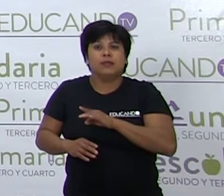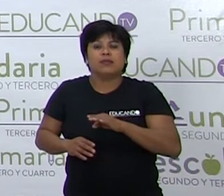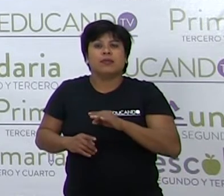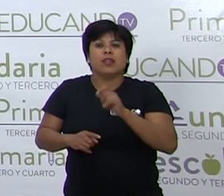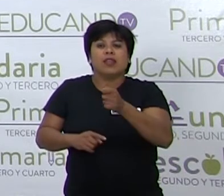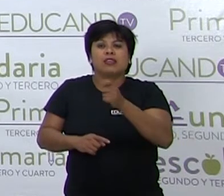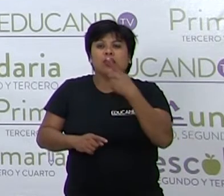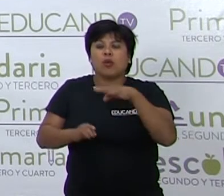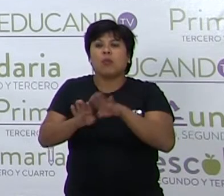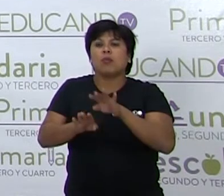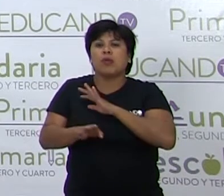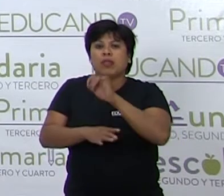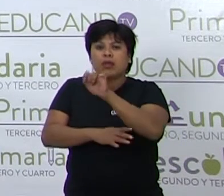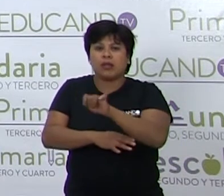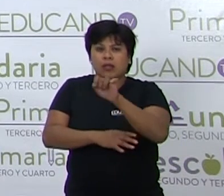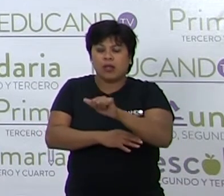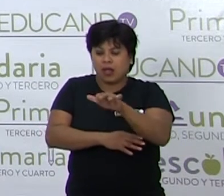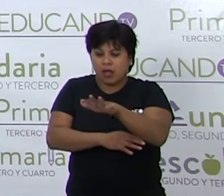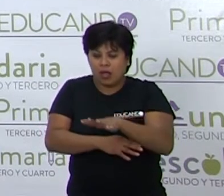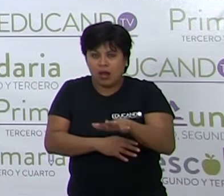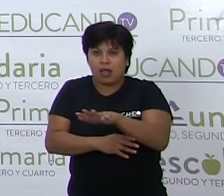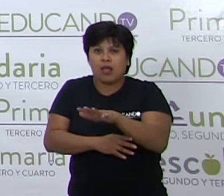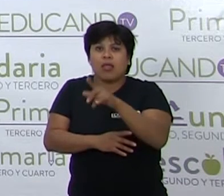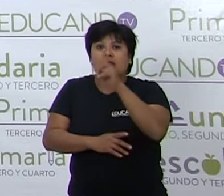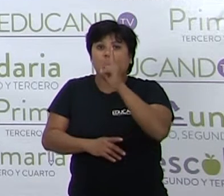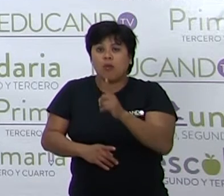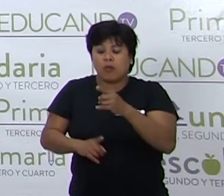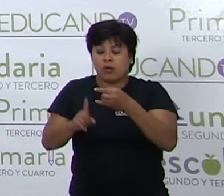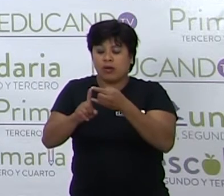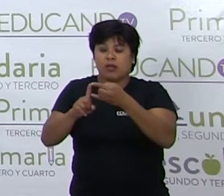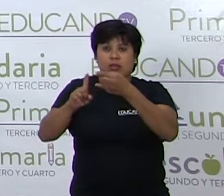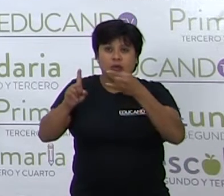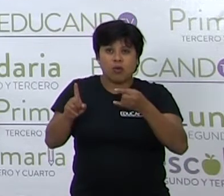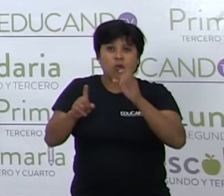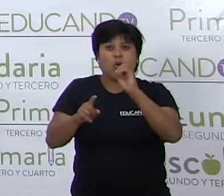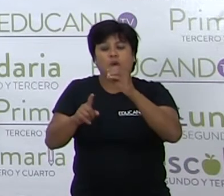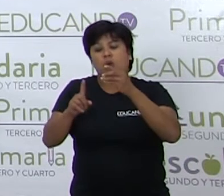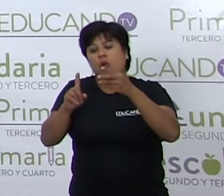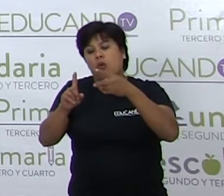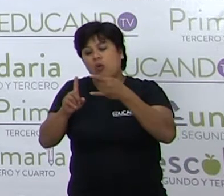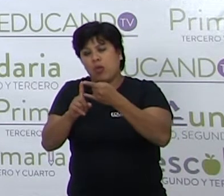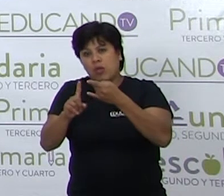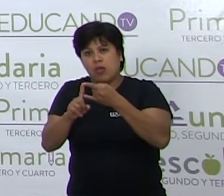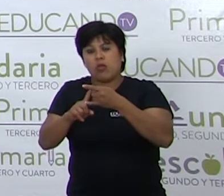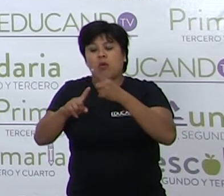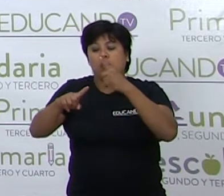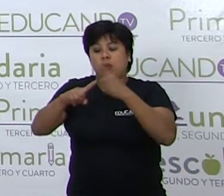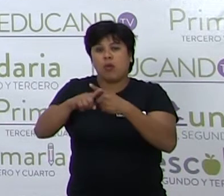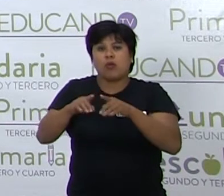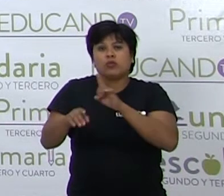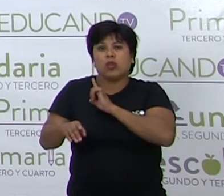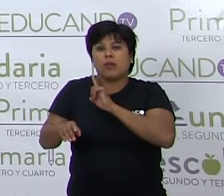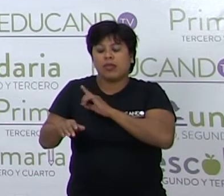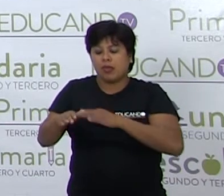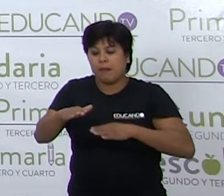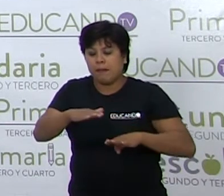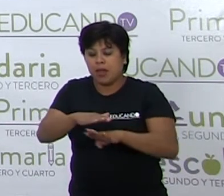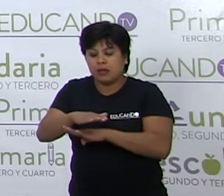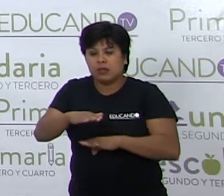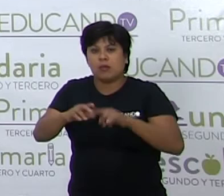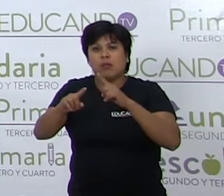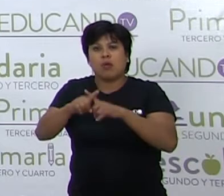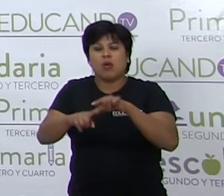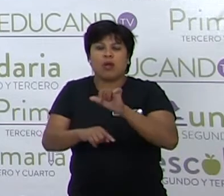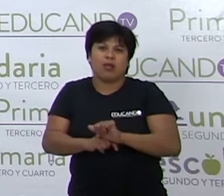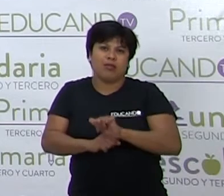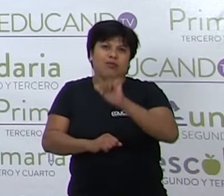fórmula para calcular el área de un de un rectángulo de un cuadrado es multiplicar su base por la altura